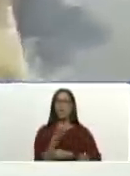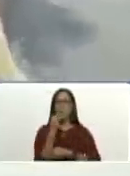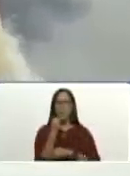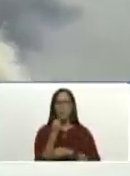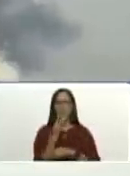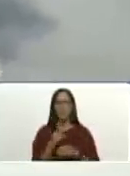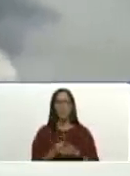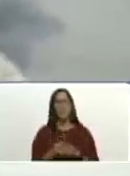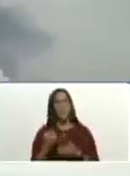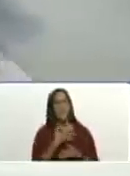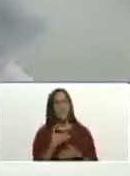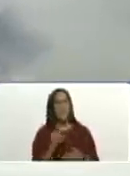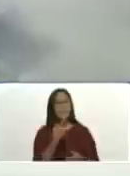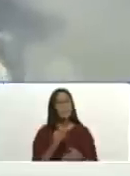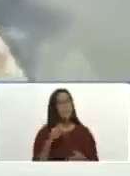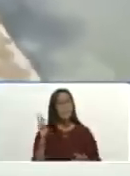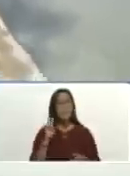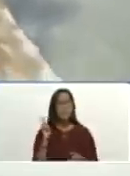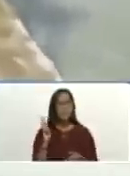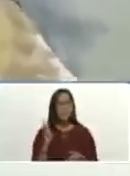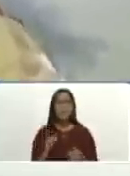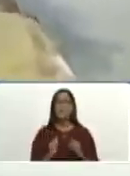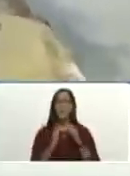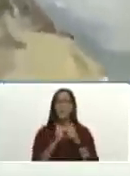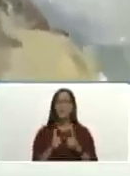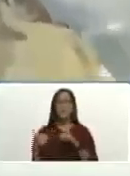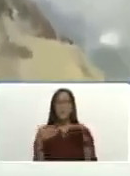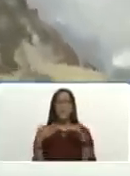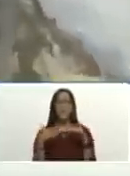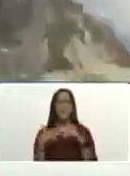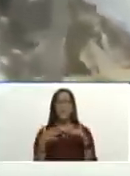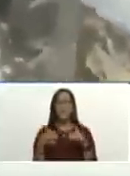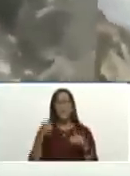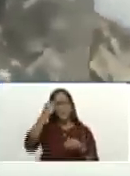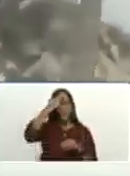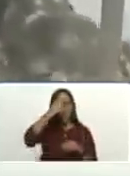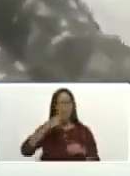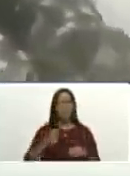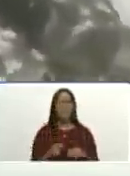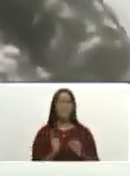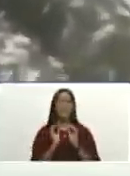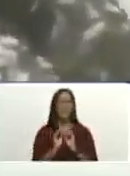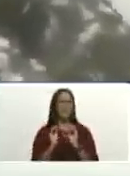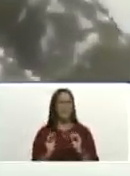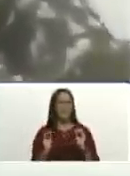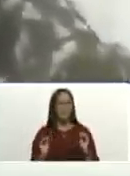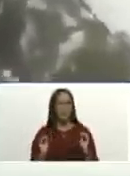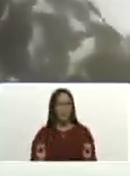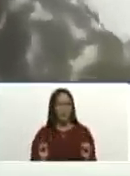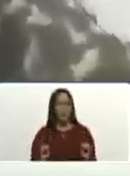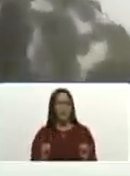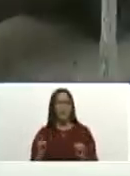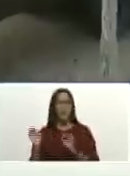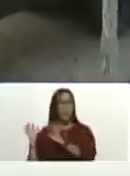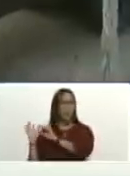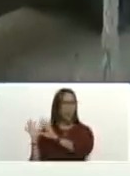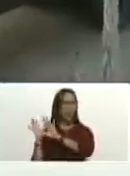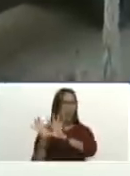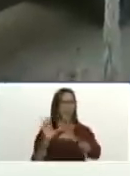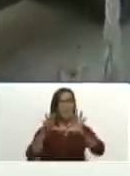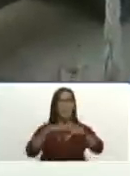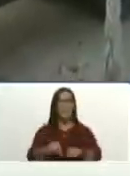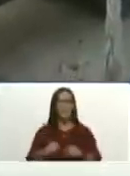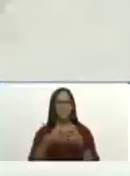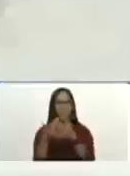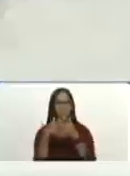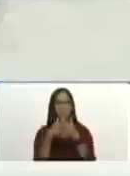y tratar de decir que en Venezuela había arrancado una guerra civil para llamar a una invasión gringa